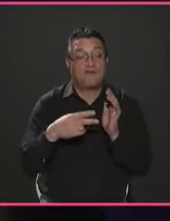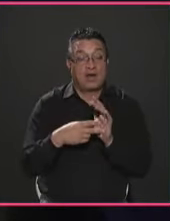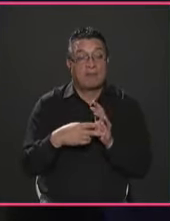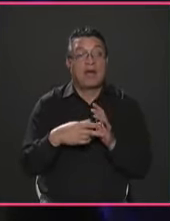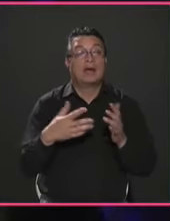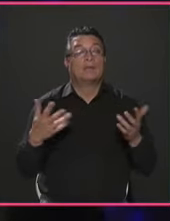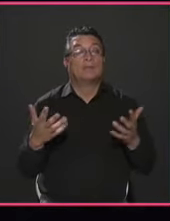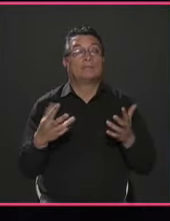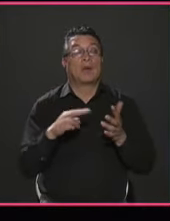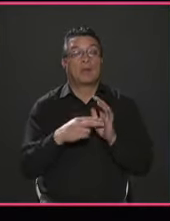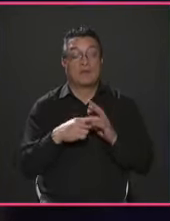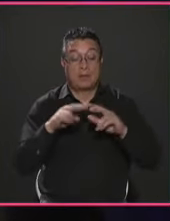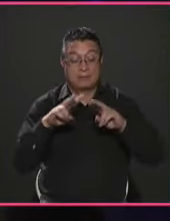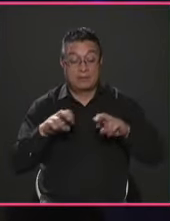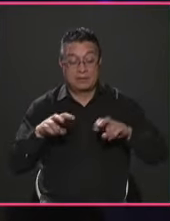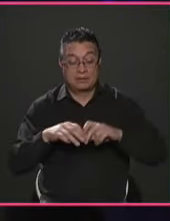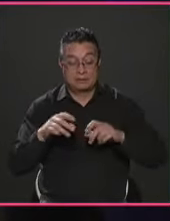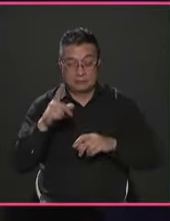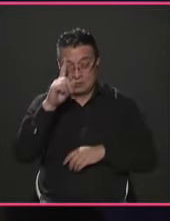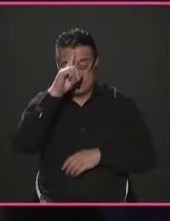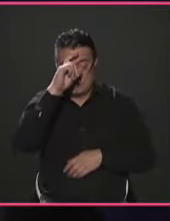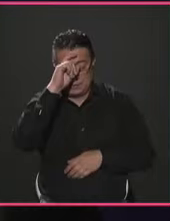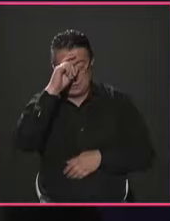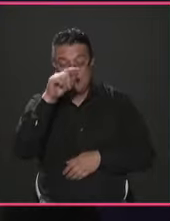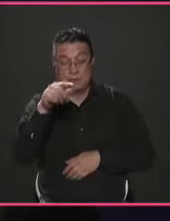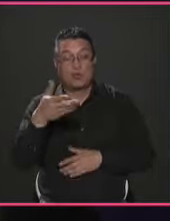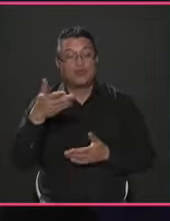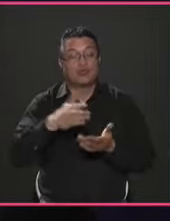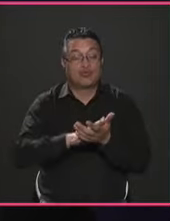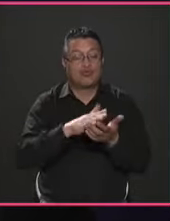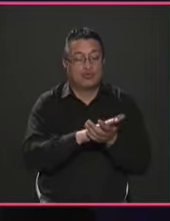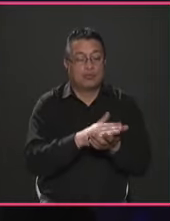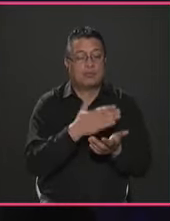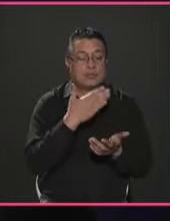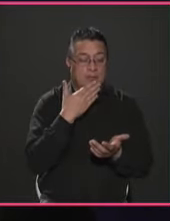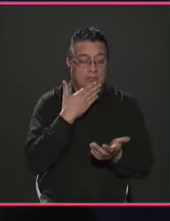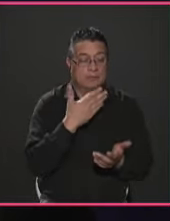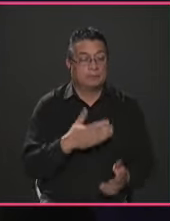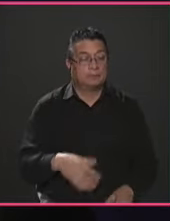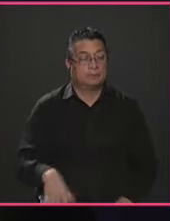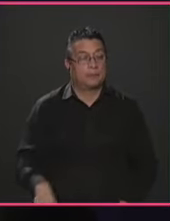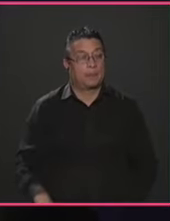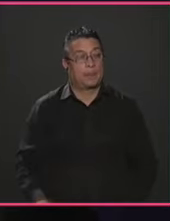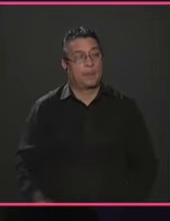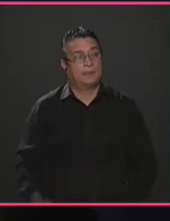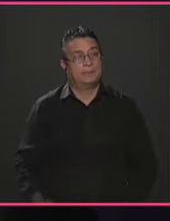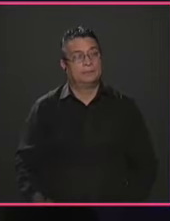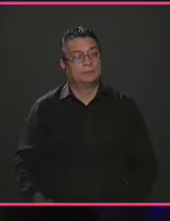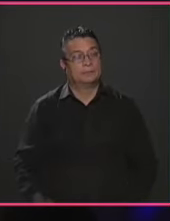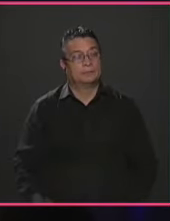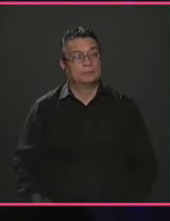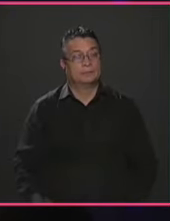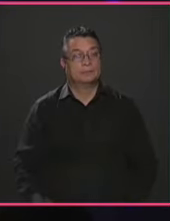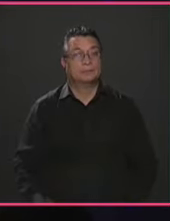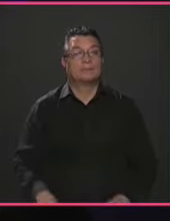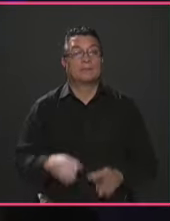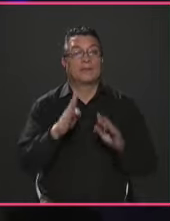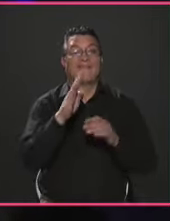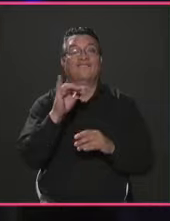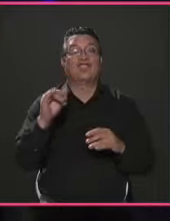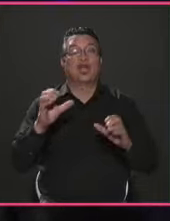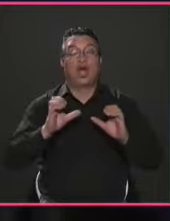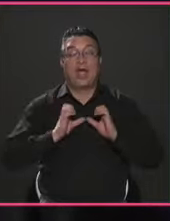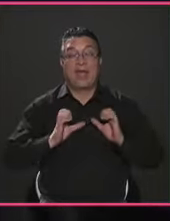las investigaciones clínicas la muerte incluso los muertos la bioética